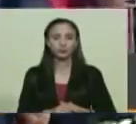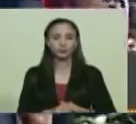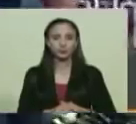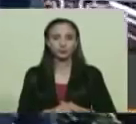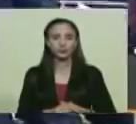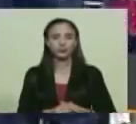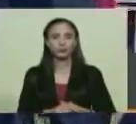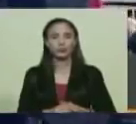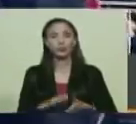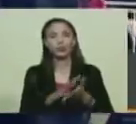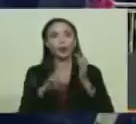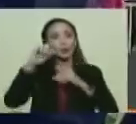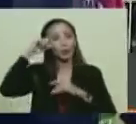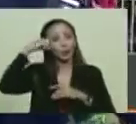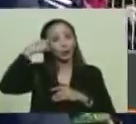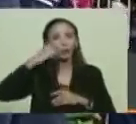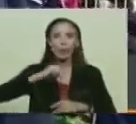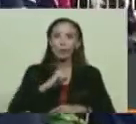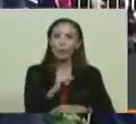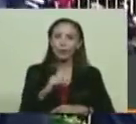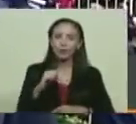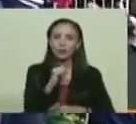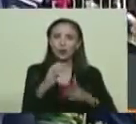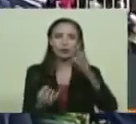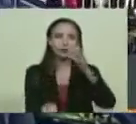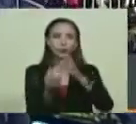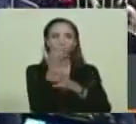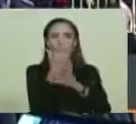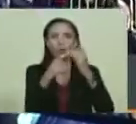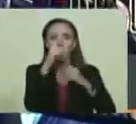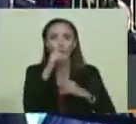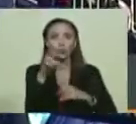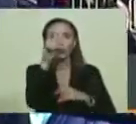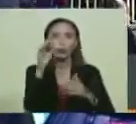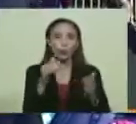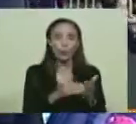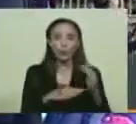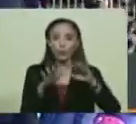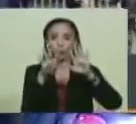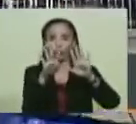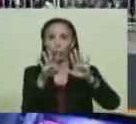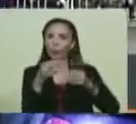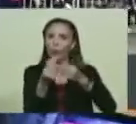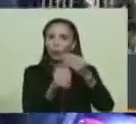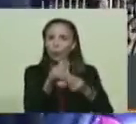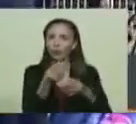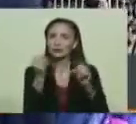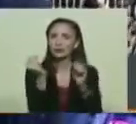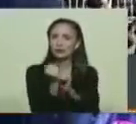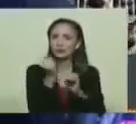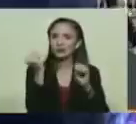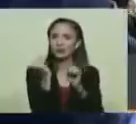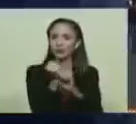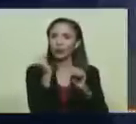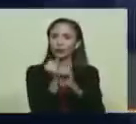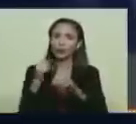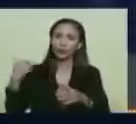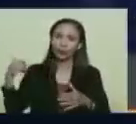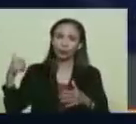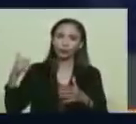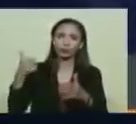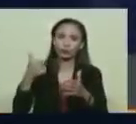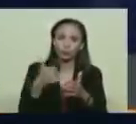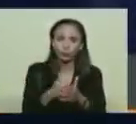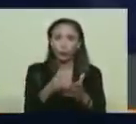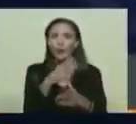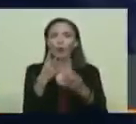Recordemos que la Policía Nacional Bolivariana fue creada en el año 2009 y fue producto de un arduo trabajo realizado por la Comisión Nacional para